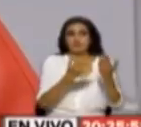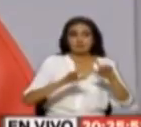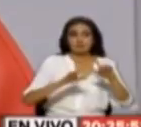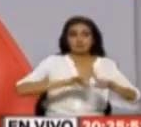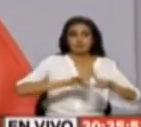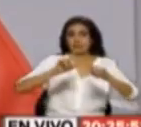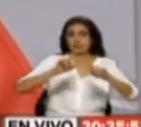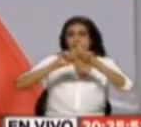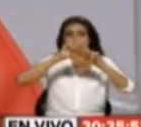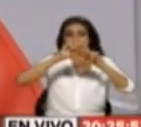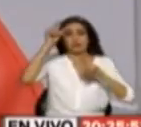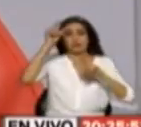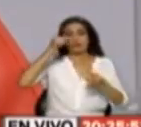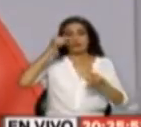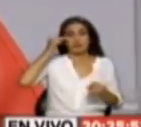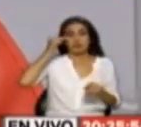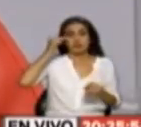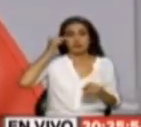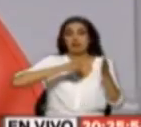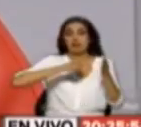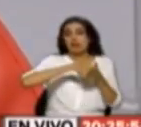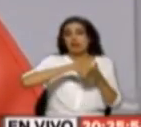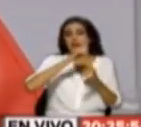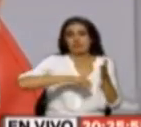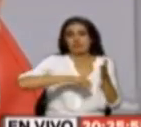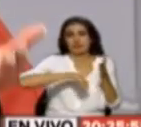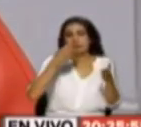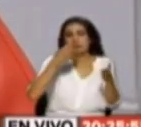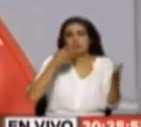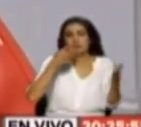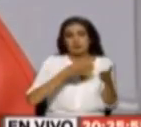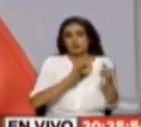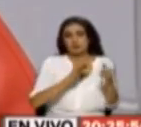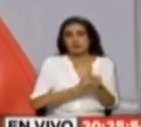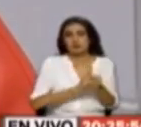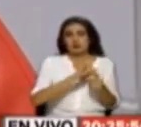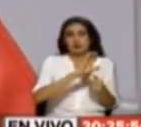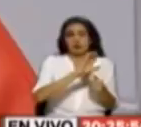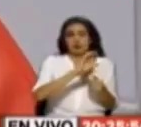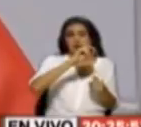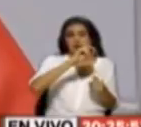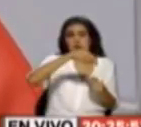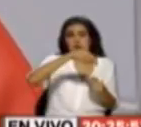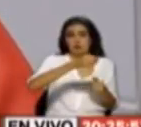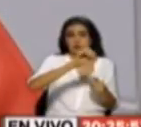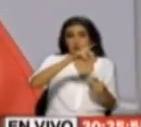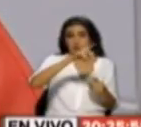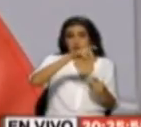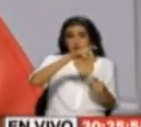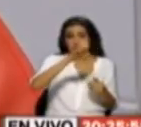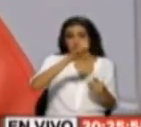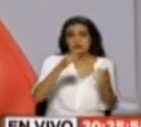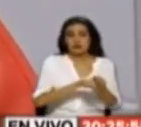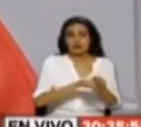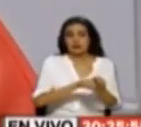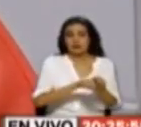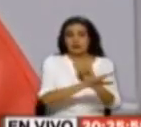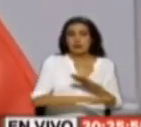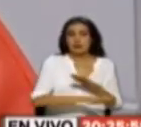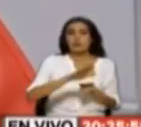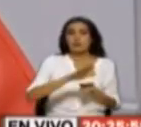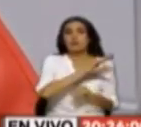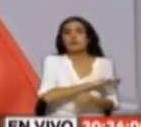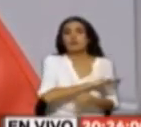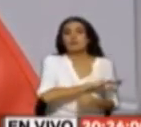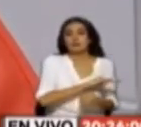niveles de gobierno. La firma del convenio con GOPE como gobiernos provinciales, así como la Asociación de Municipalidades del